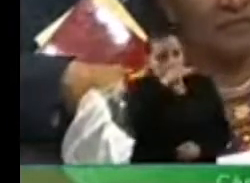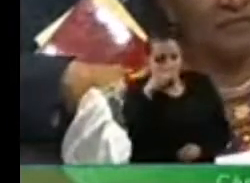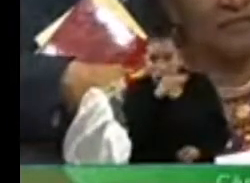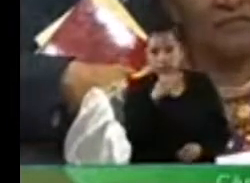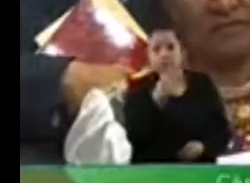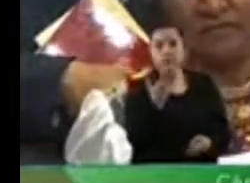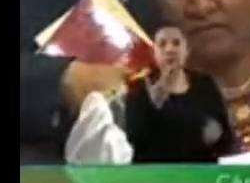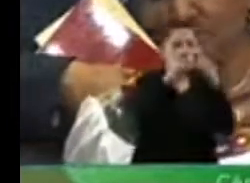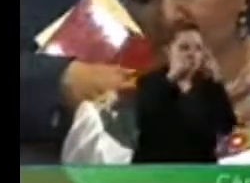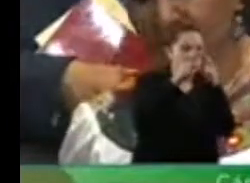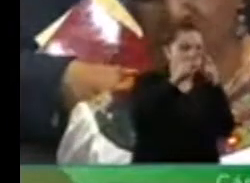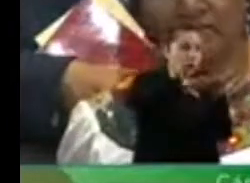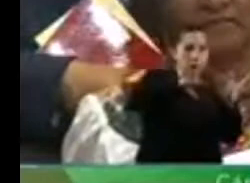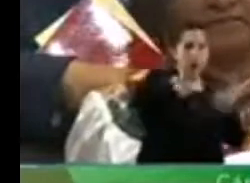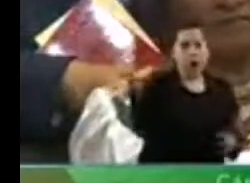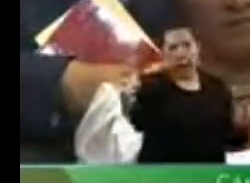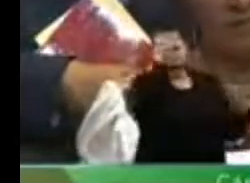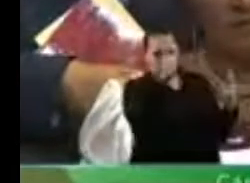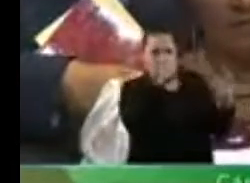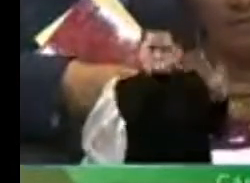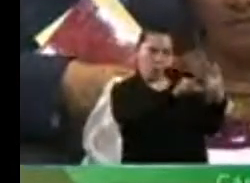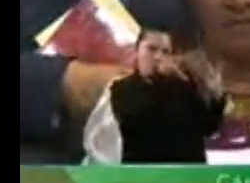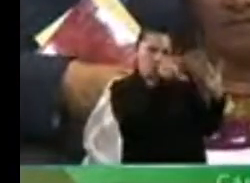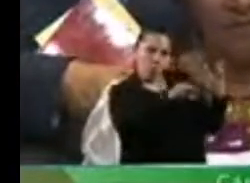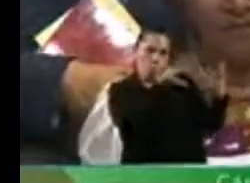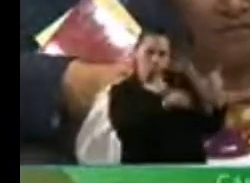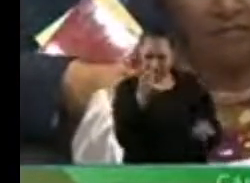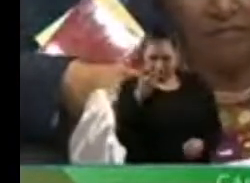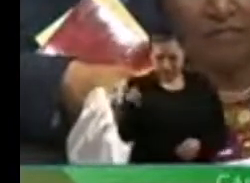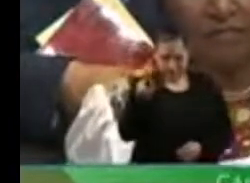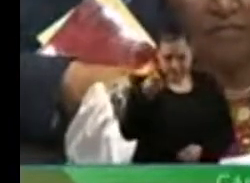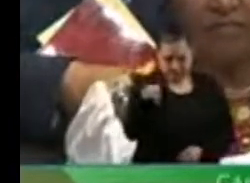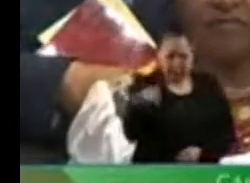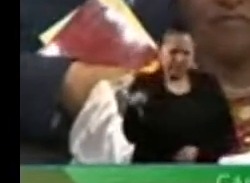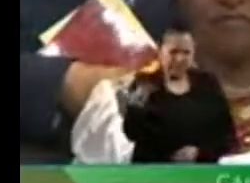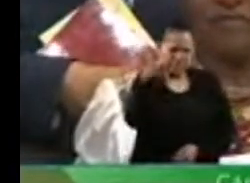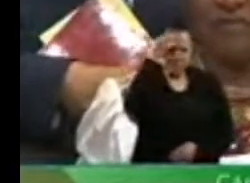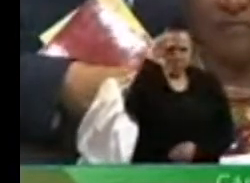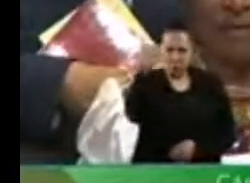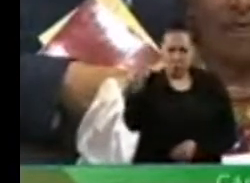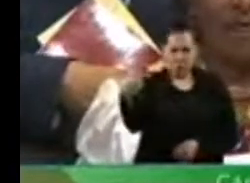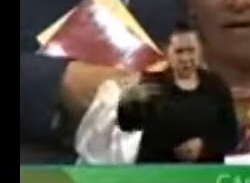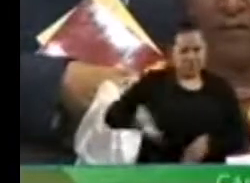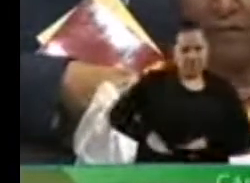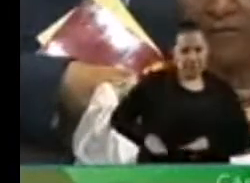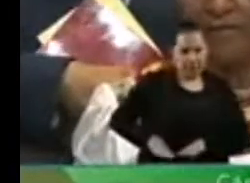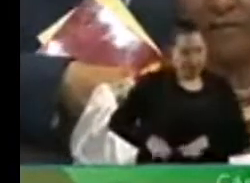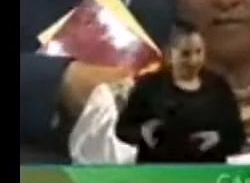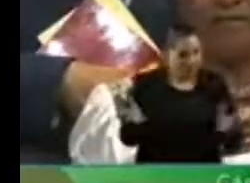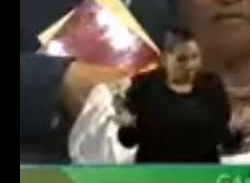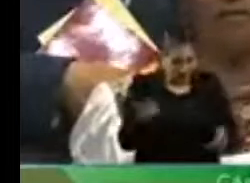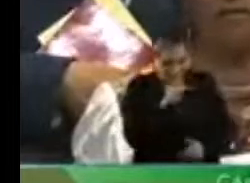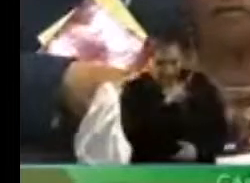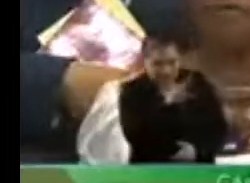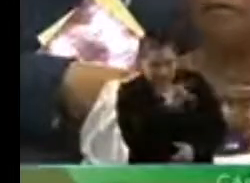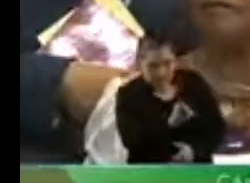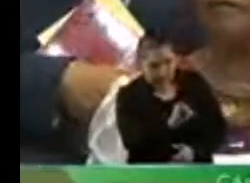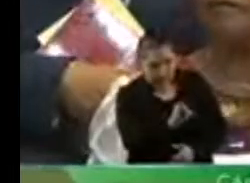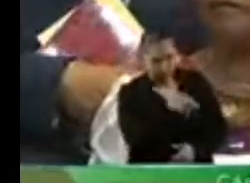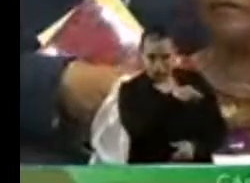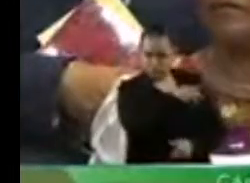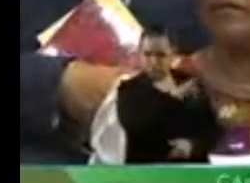Pero que el PRI decida, después de haber declarado que era socialdemócrata, ir